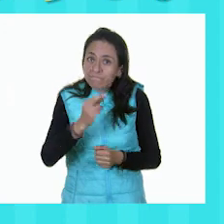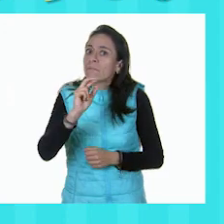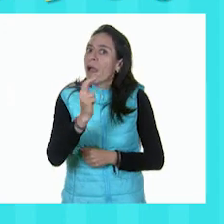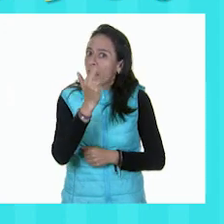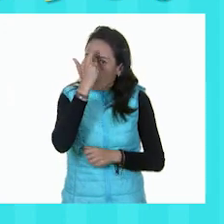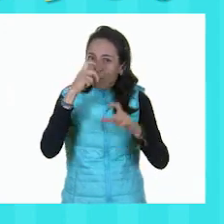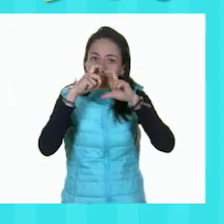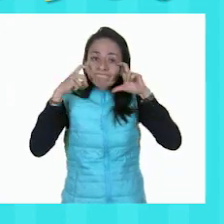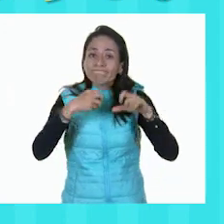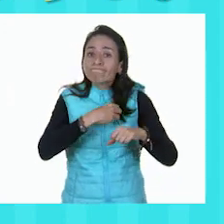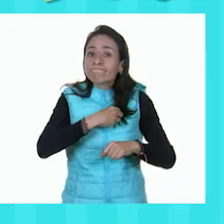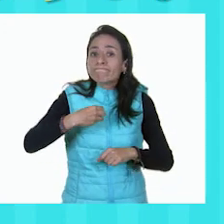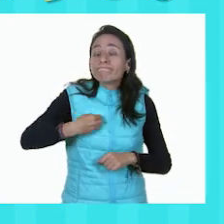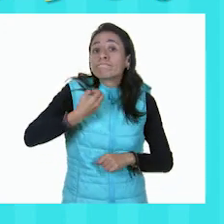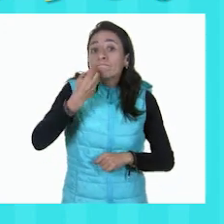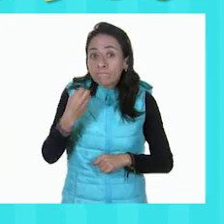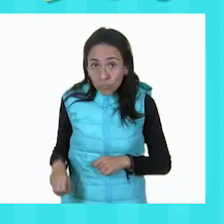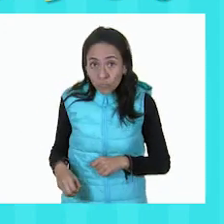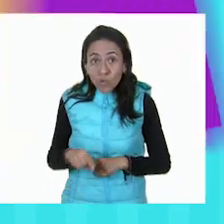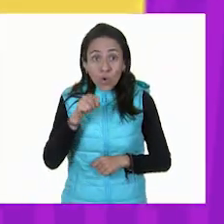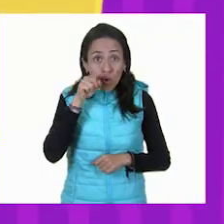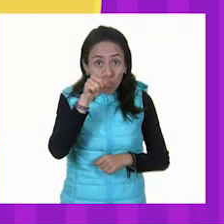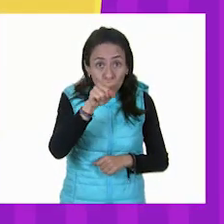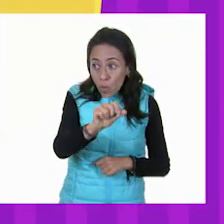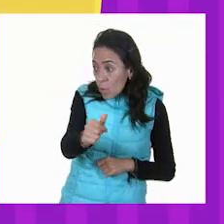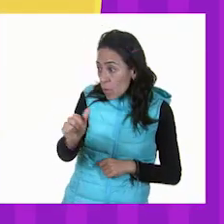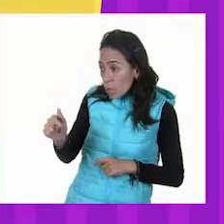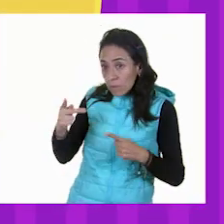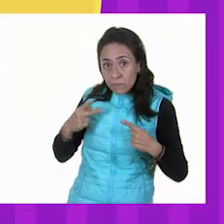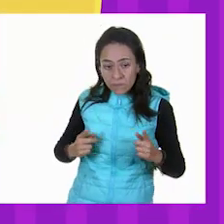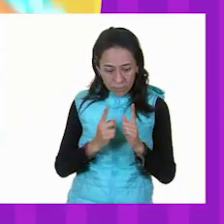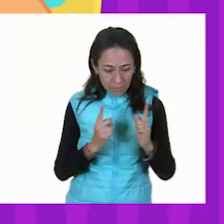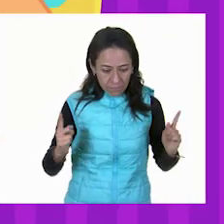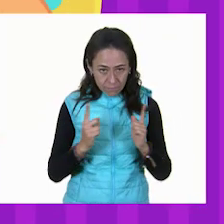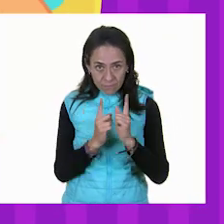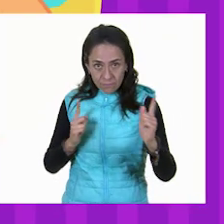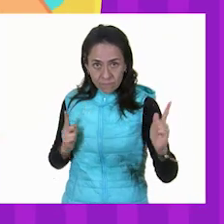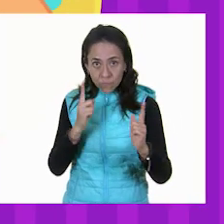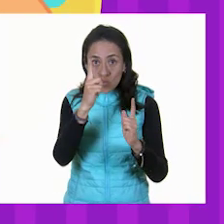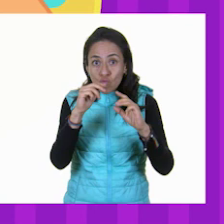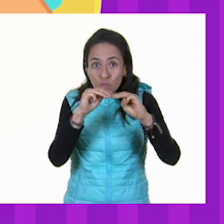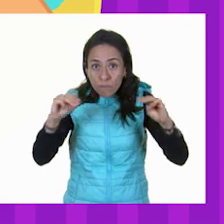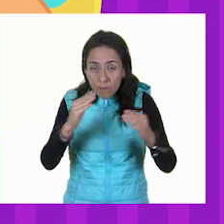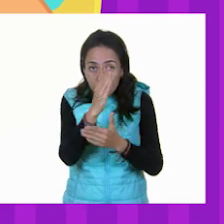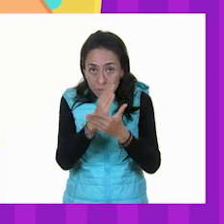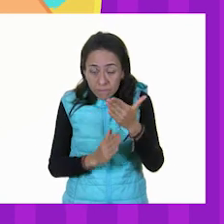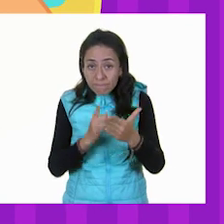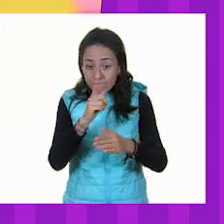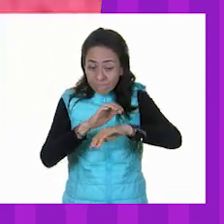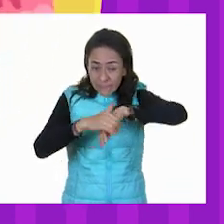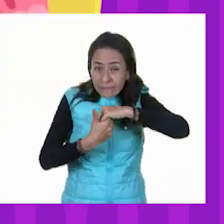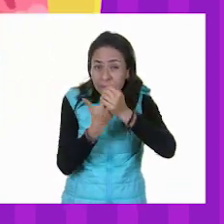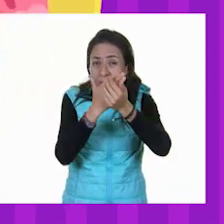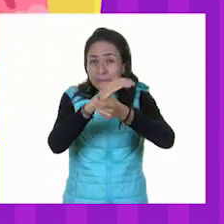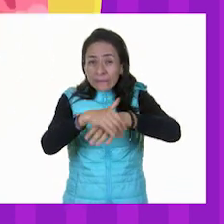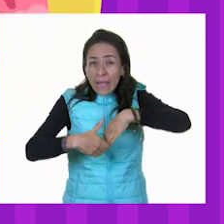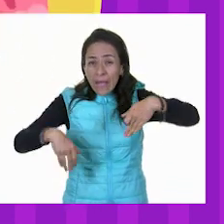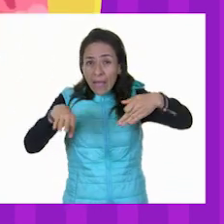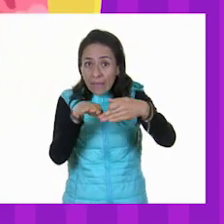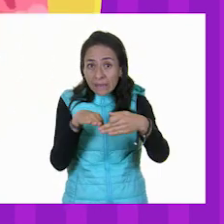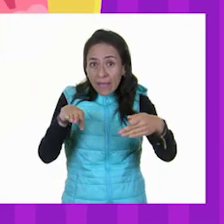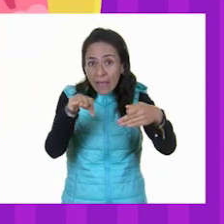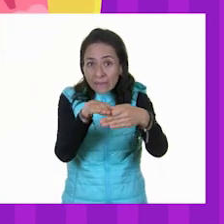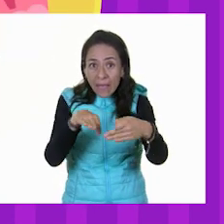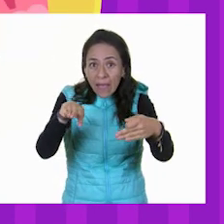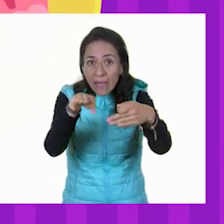una distancia mínima de 1.5 metros entre tú y los demás. Lávate las manos muy seguido con agua y jabón por lo menos